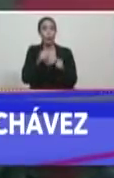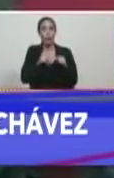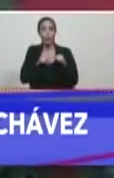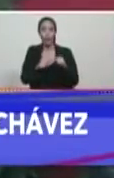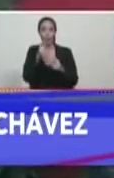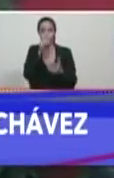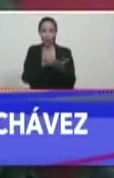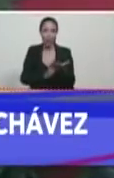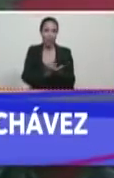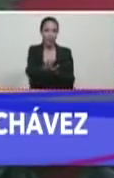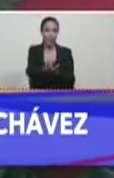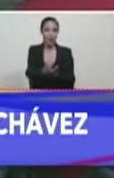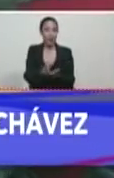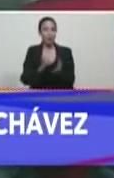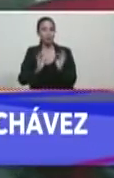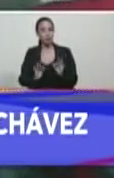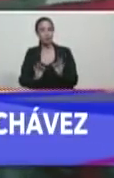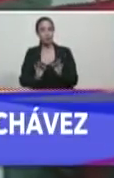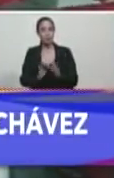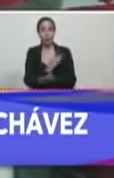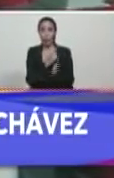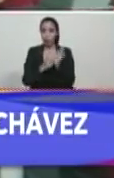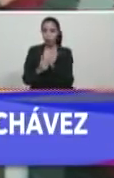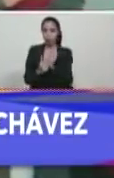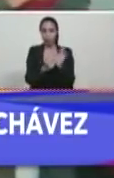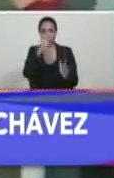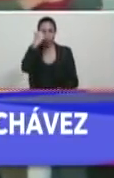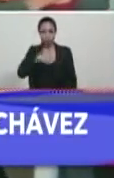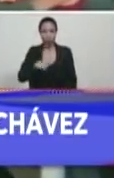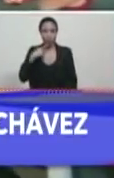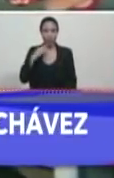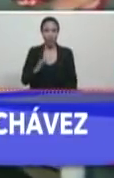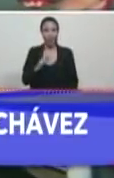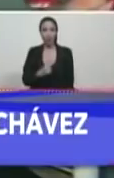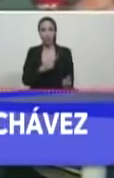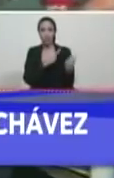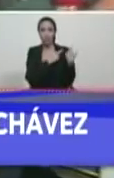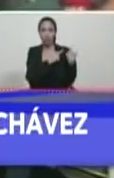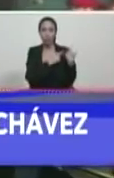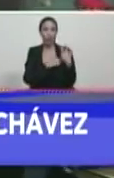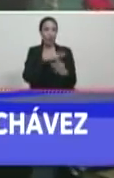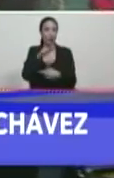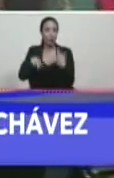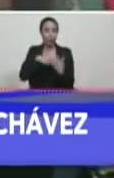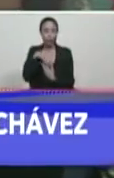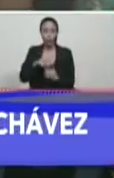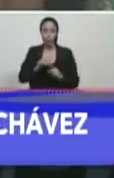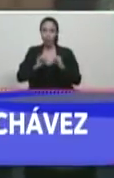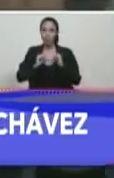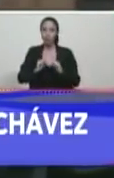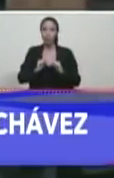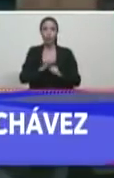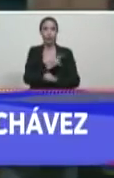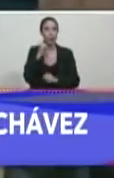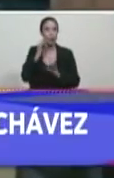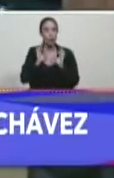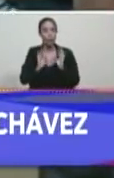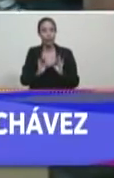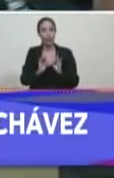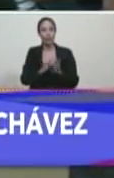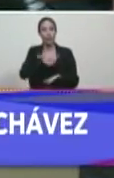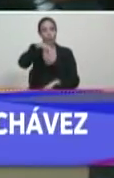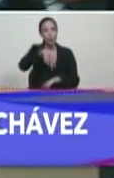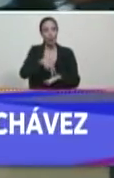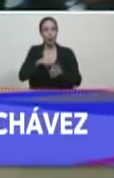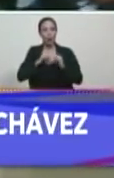leal y ser para nosotros un ejemplo de dignidad y compromiso patriótico y revolucionario que nos mantiene al pie de la